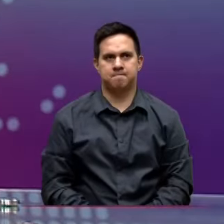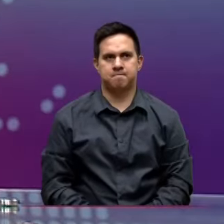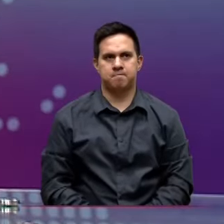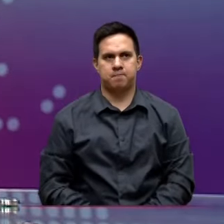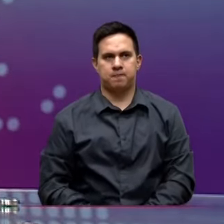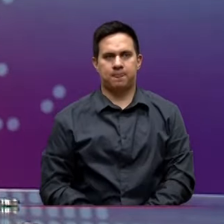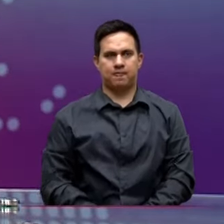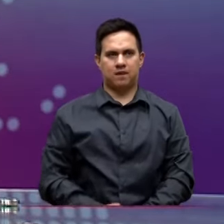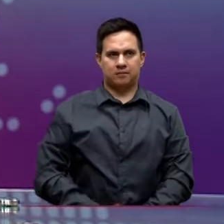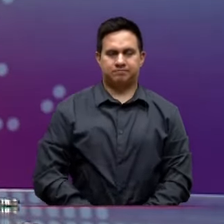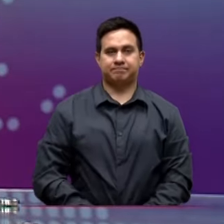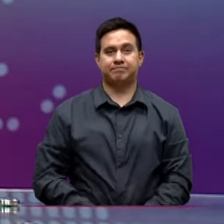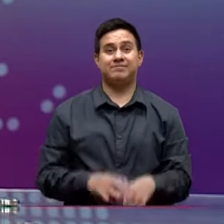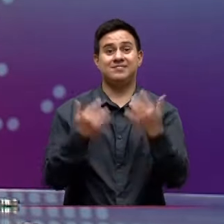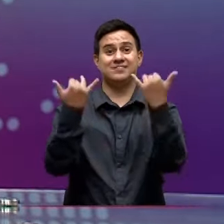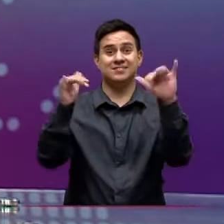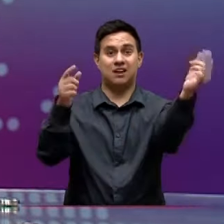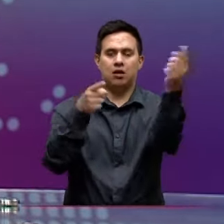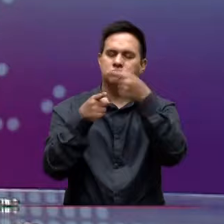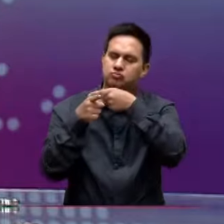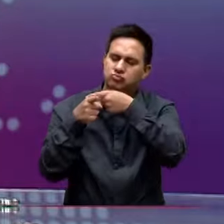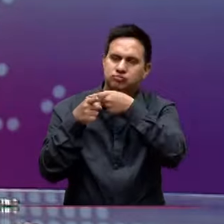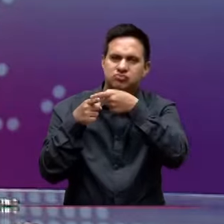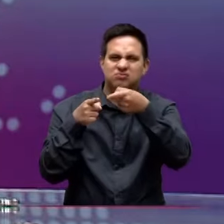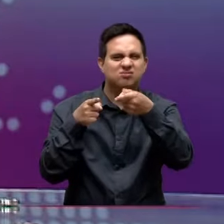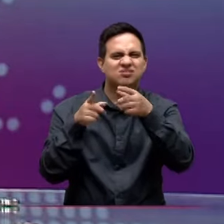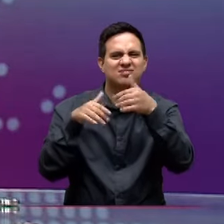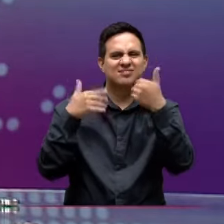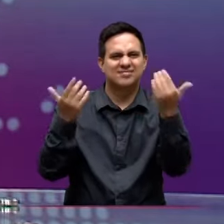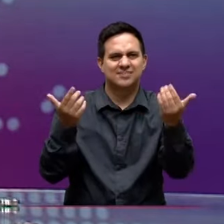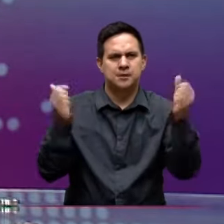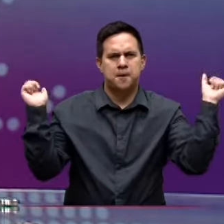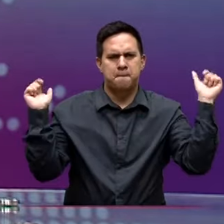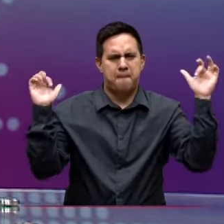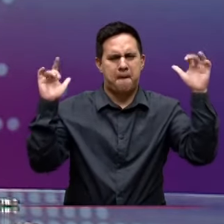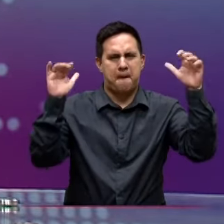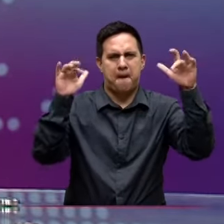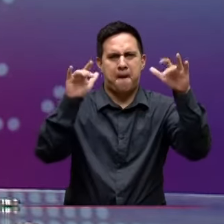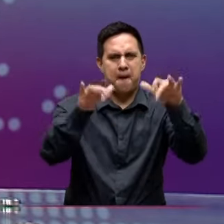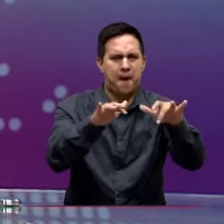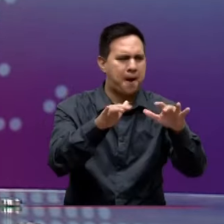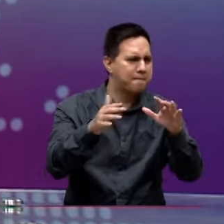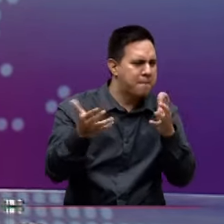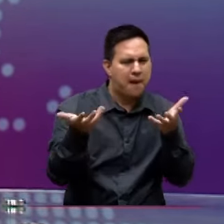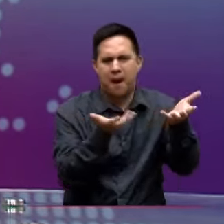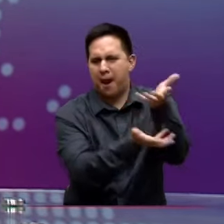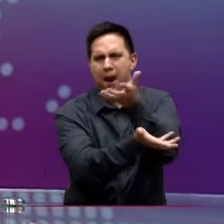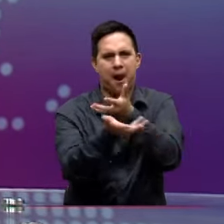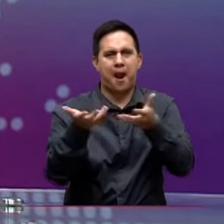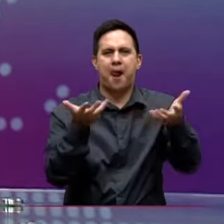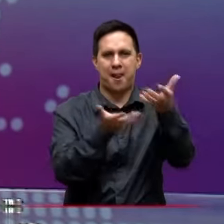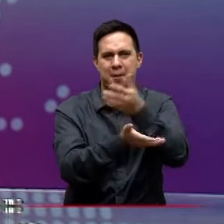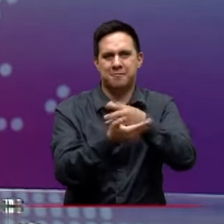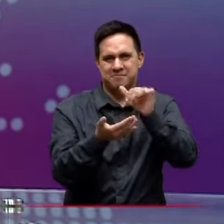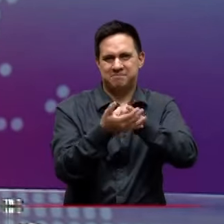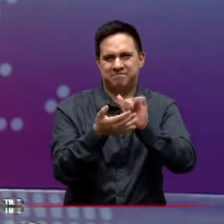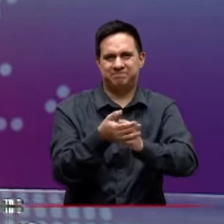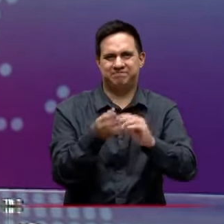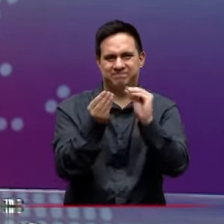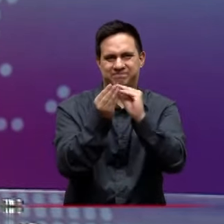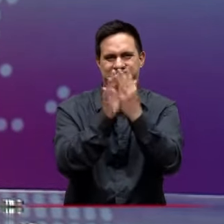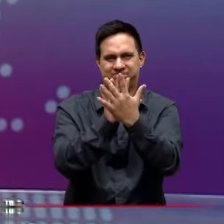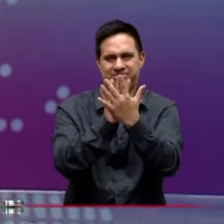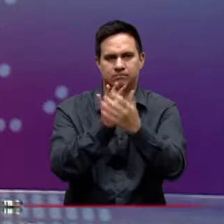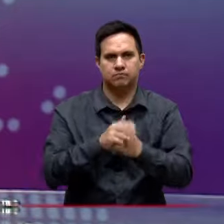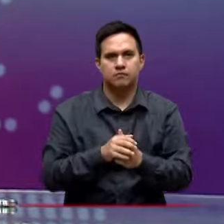se cumple la primera semana de plenarias y conversaciones de líderes mundiales que hacen parte de la Conferencia de las Partes. La ministra